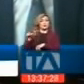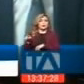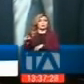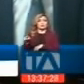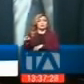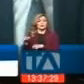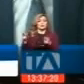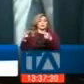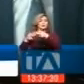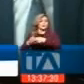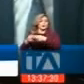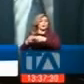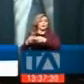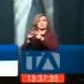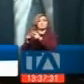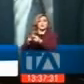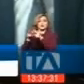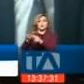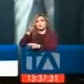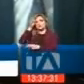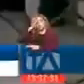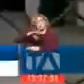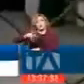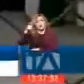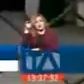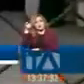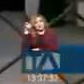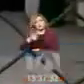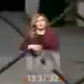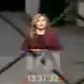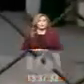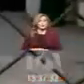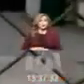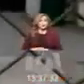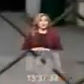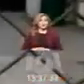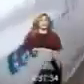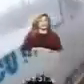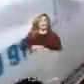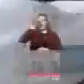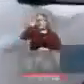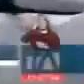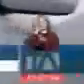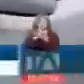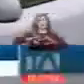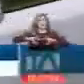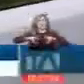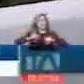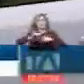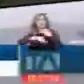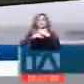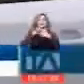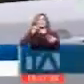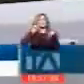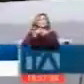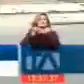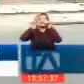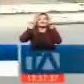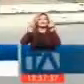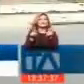en otro departamento del mismo hospital se estaban robando el dinero. Y frente al nivel de corrupción en los hospitales del IES, todos coinciden con una